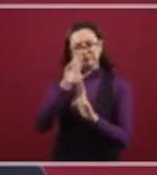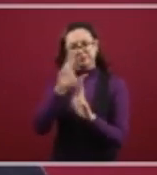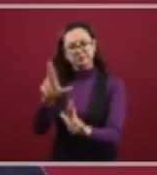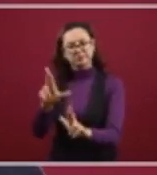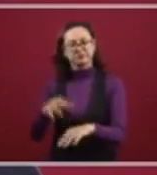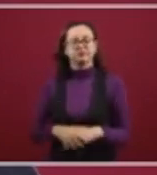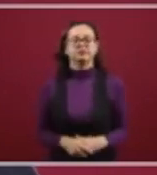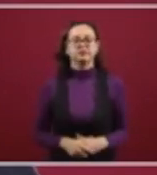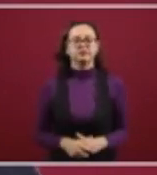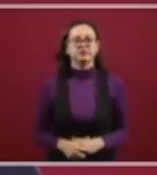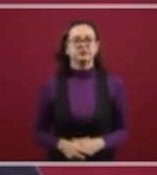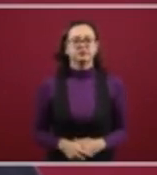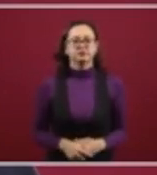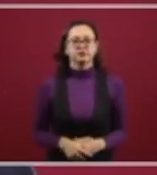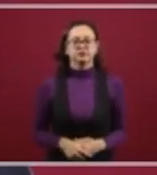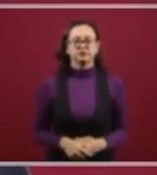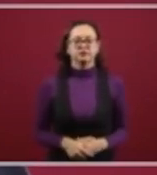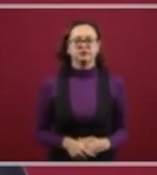Y